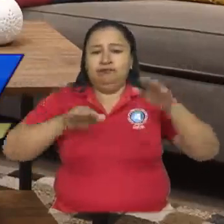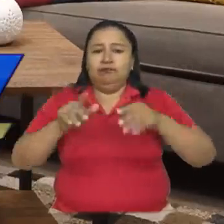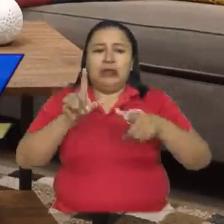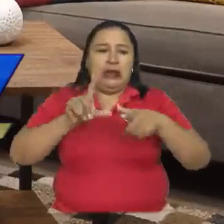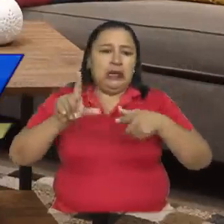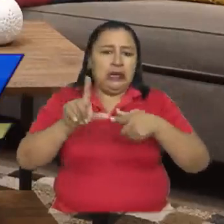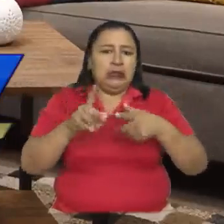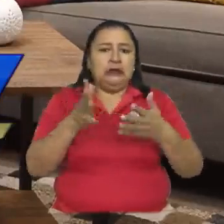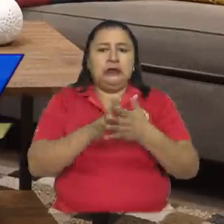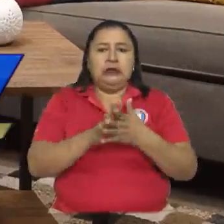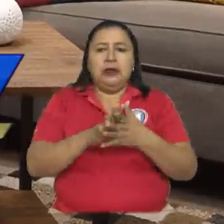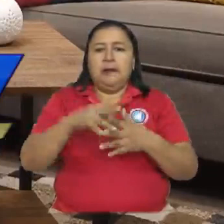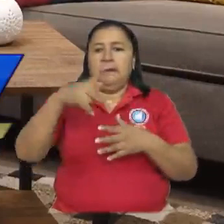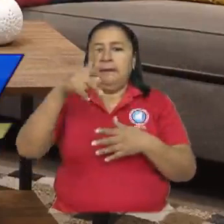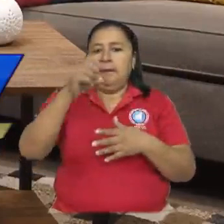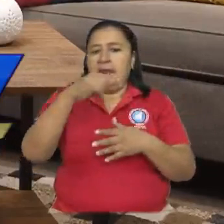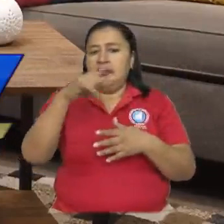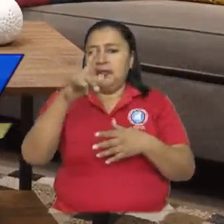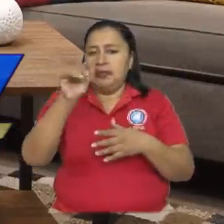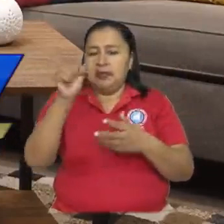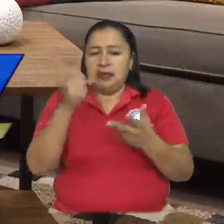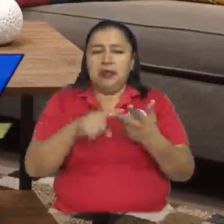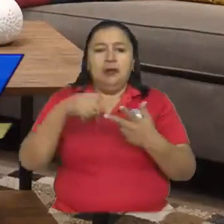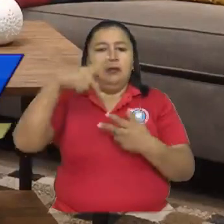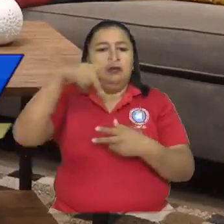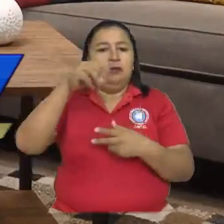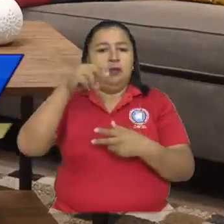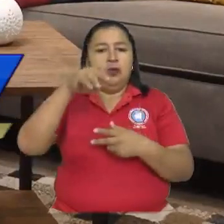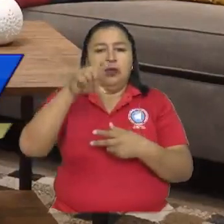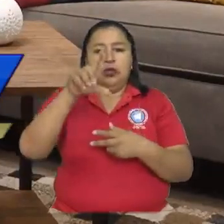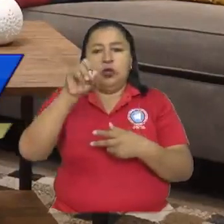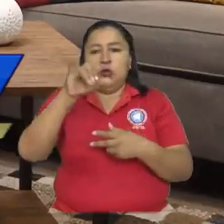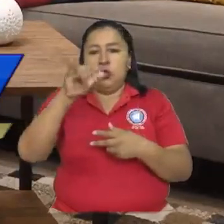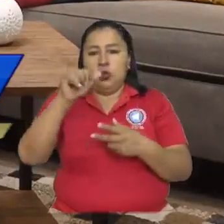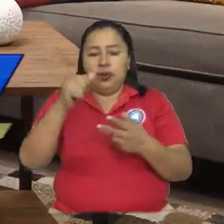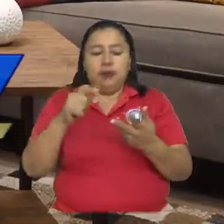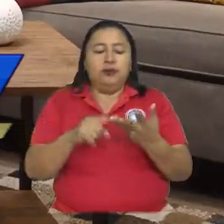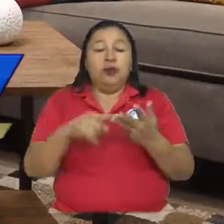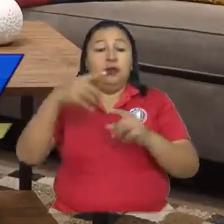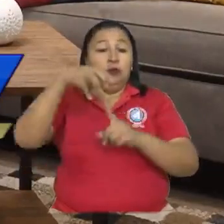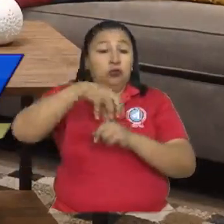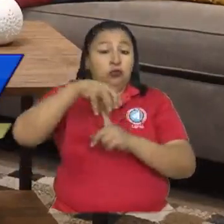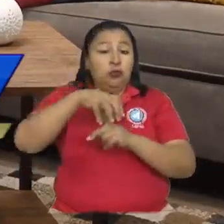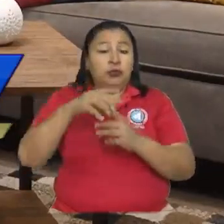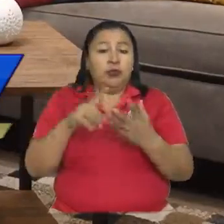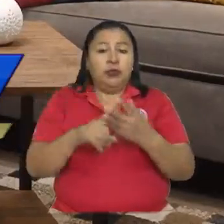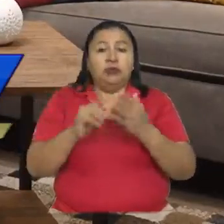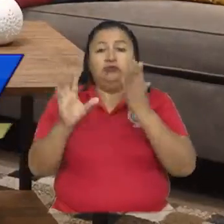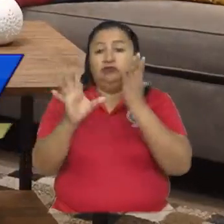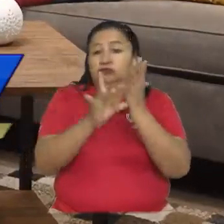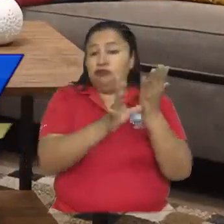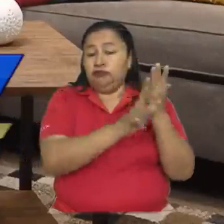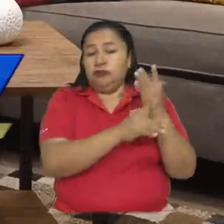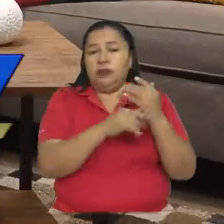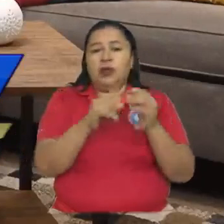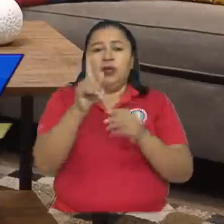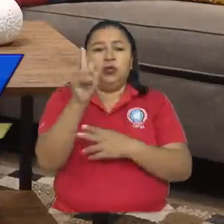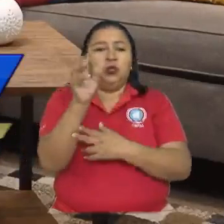es no solo Las Peñitas, Poneloya, el mismo Pochomil, la verdad es todas las playas, San Juan del Sur,